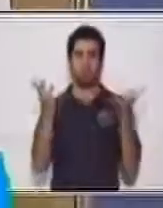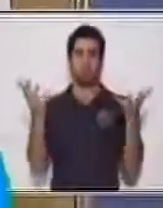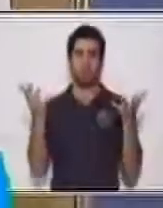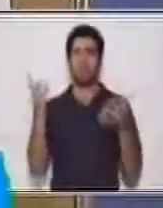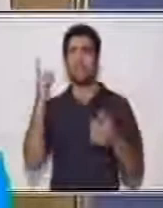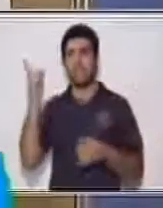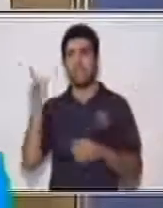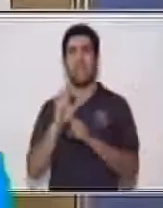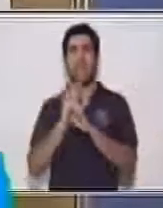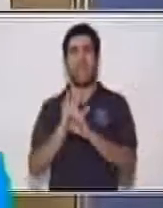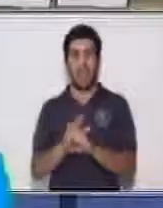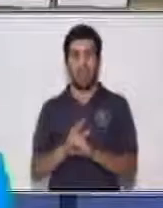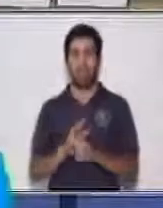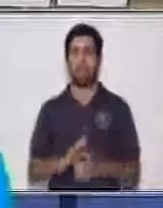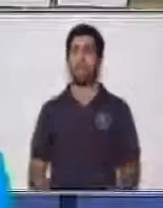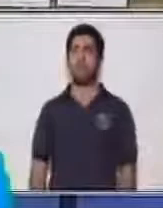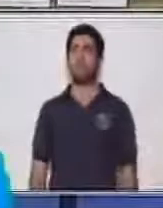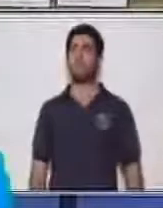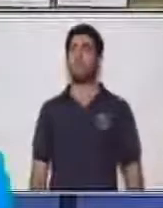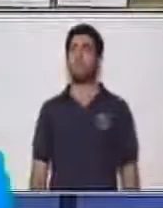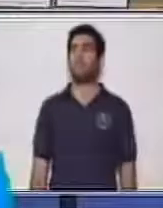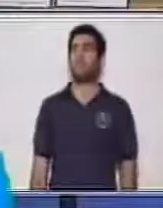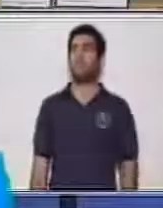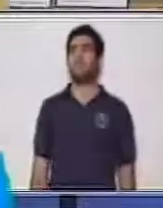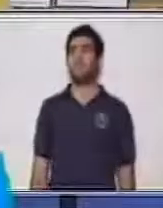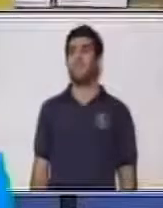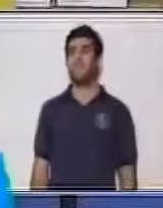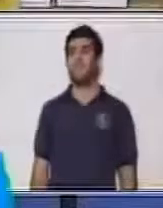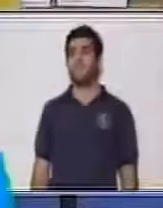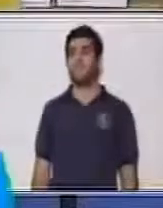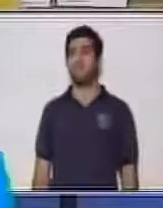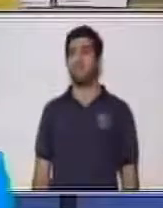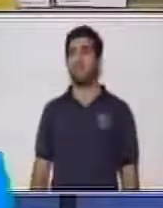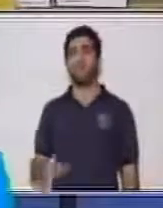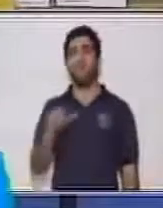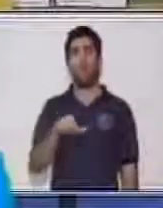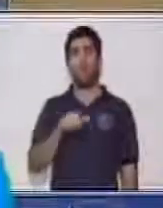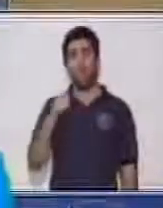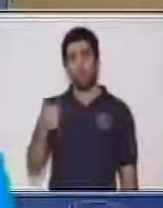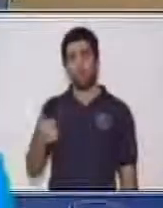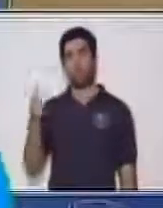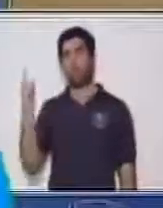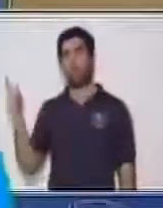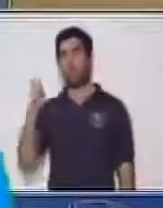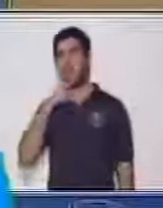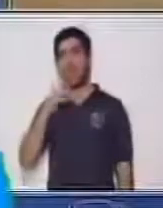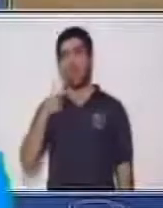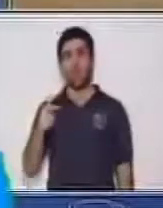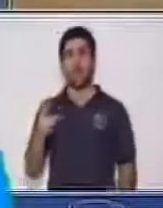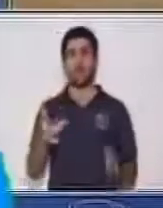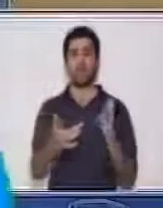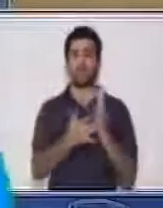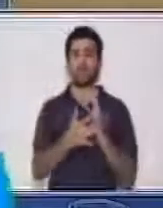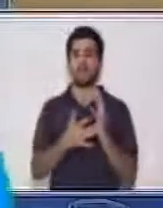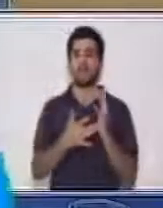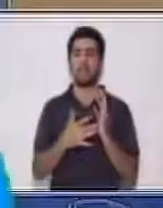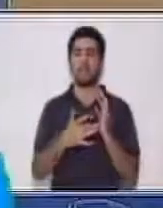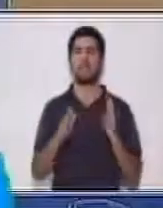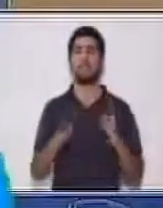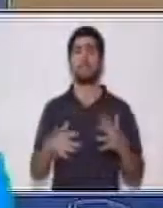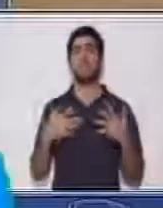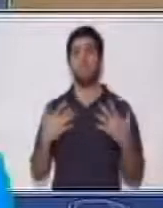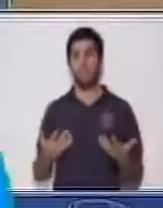es un ejemplo de lenguaje literario. Tenemos el siguiente, que es el lenguaje técnico. En el lenguaje técnico